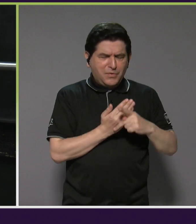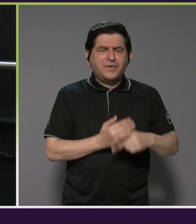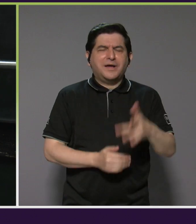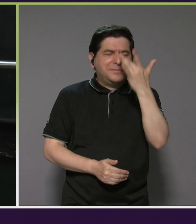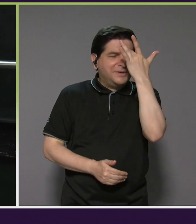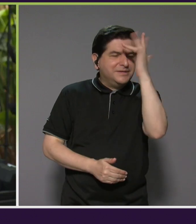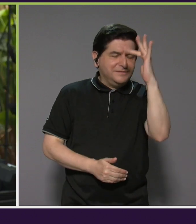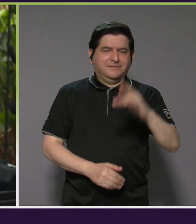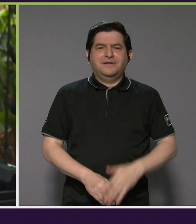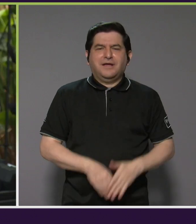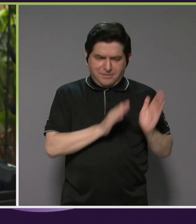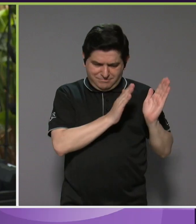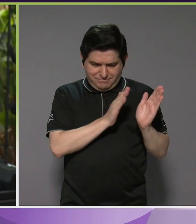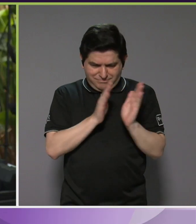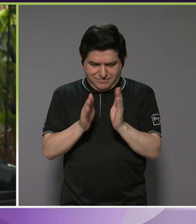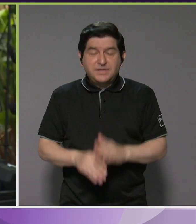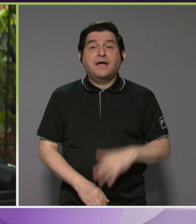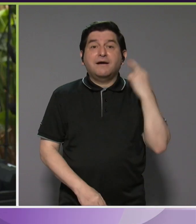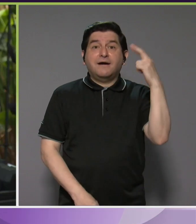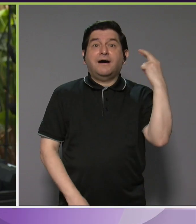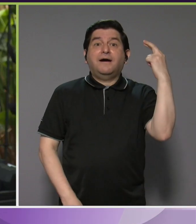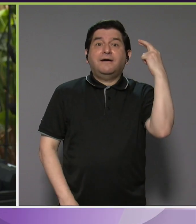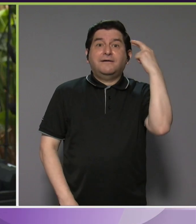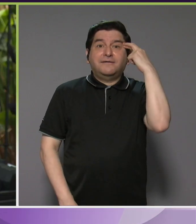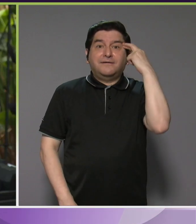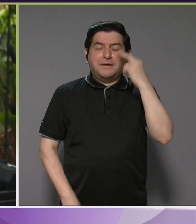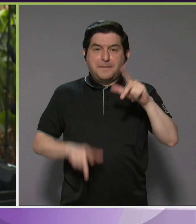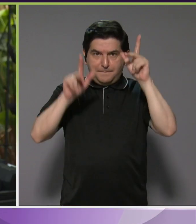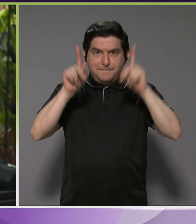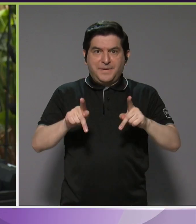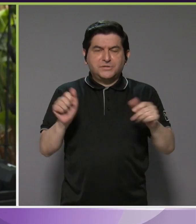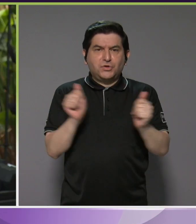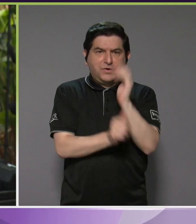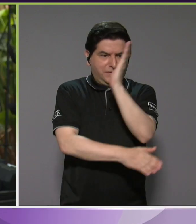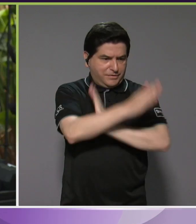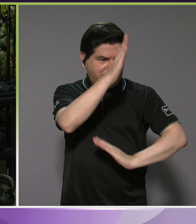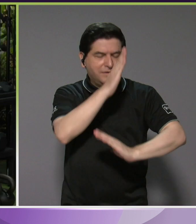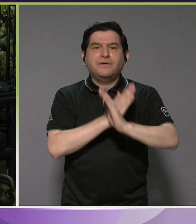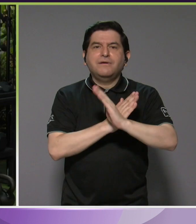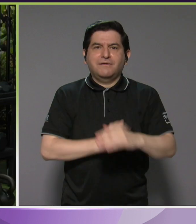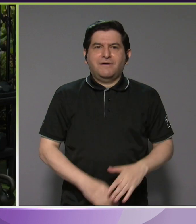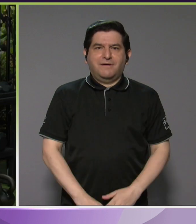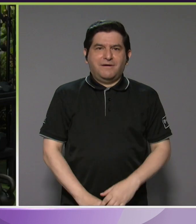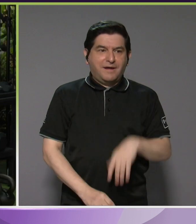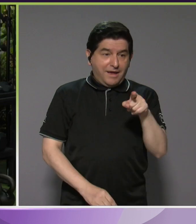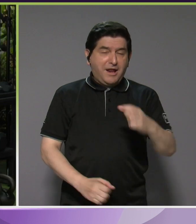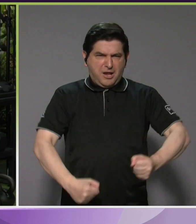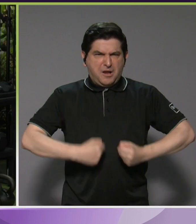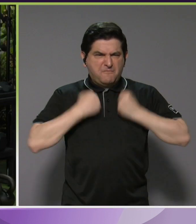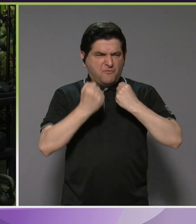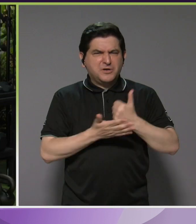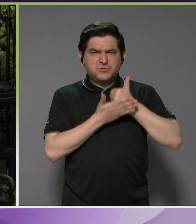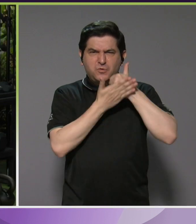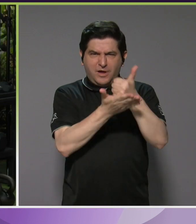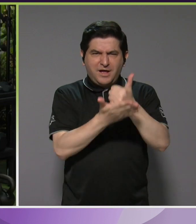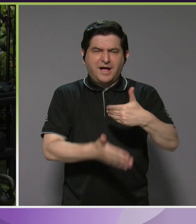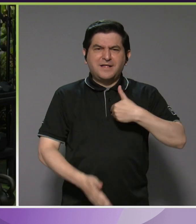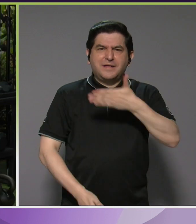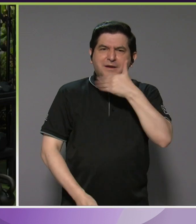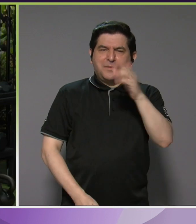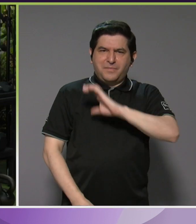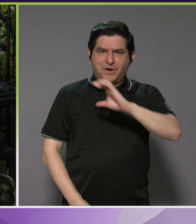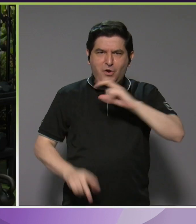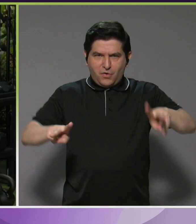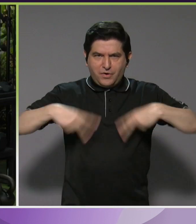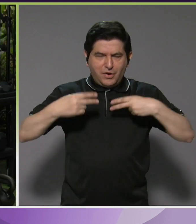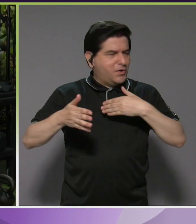inteligente, y con más razón una persona con una discapacidad. La fuerza le va a ayudar a tener una mejor calidad de